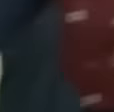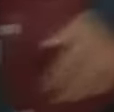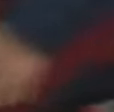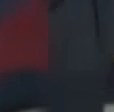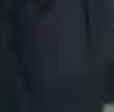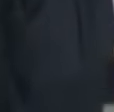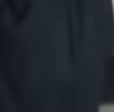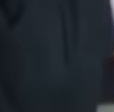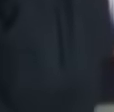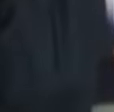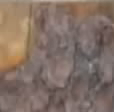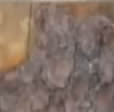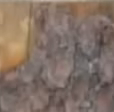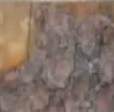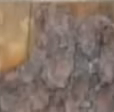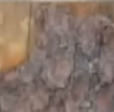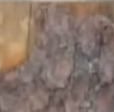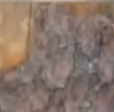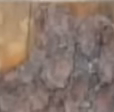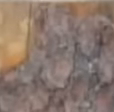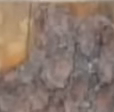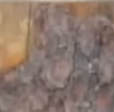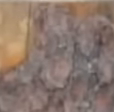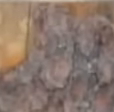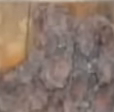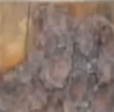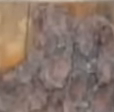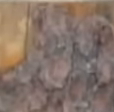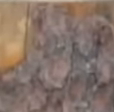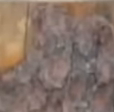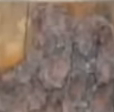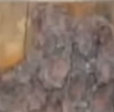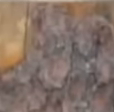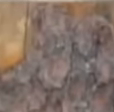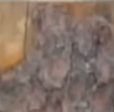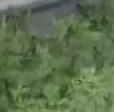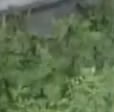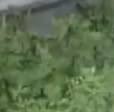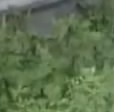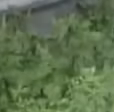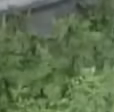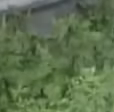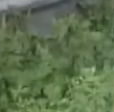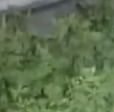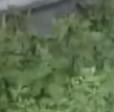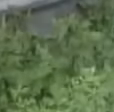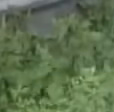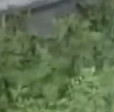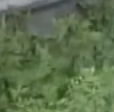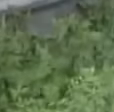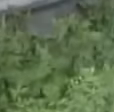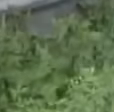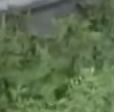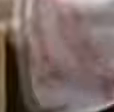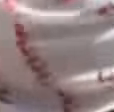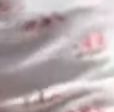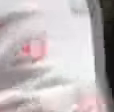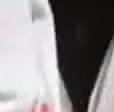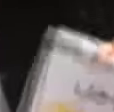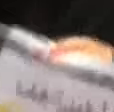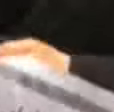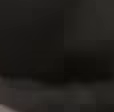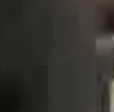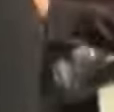en la franja de gaza toda la profundidad de este conflicto que es uno de los más enquistados donde reside desde hace varios años su